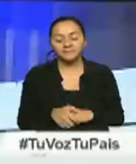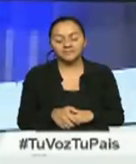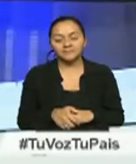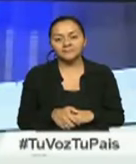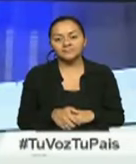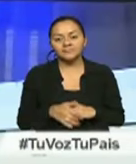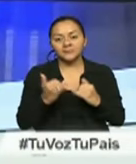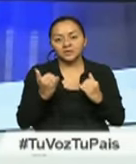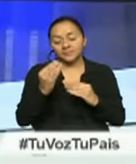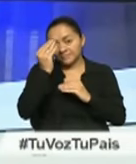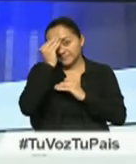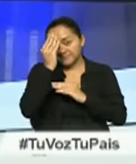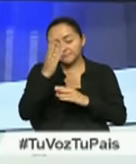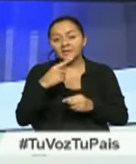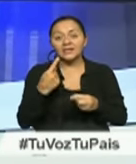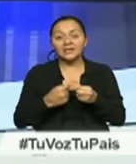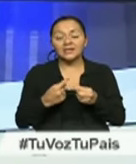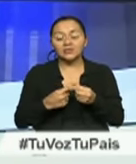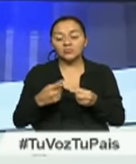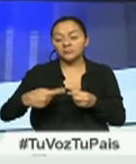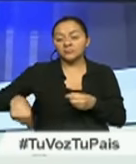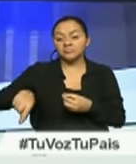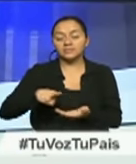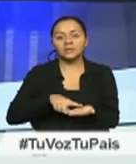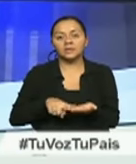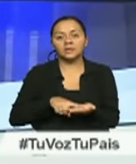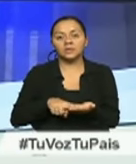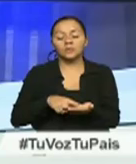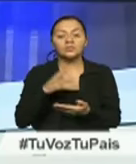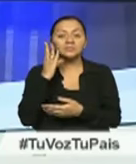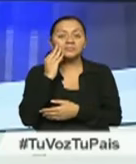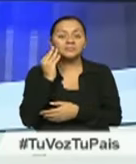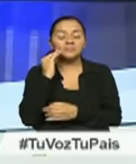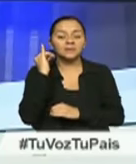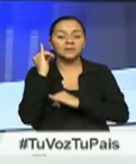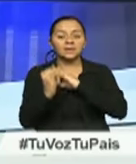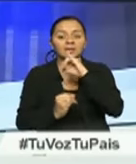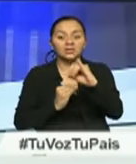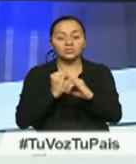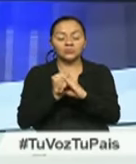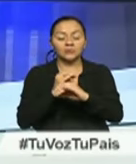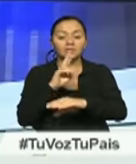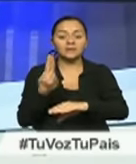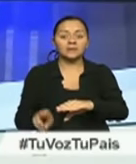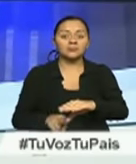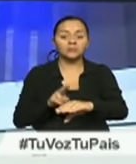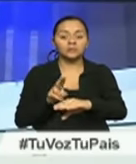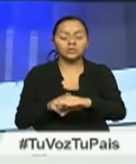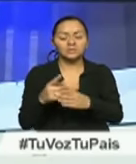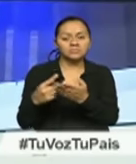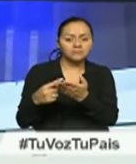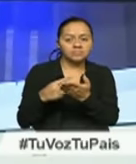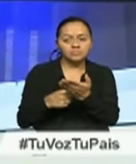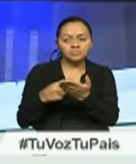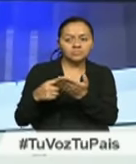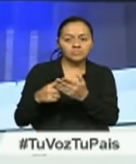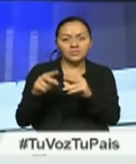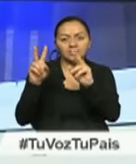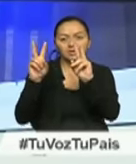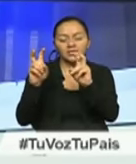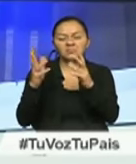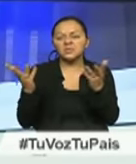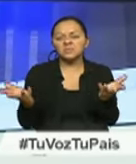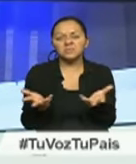Ahora les contamos que en Quito se reúnen expertos nacionales e internacionales para analizar las decisiones